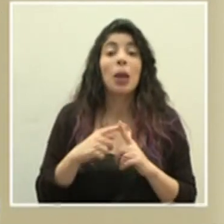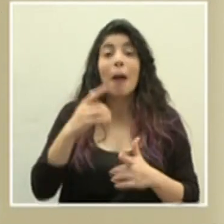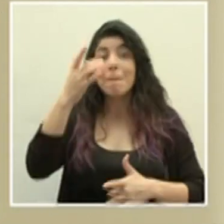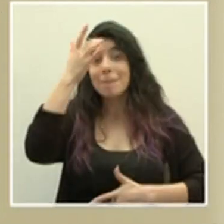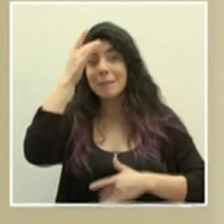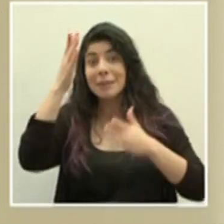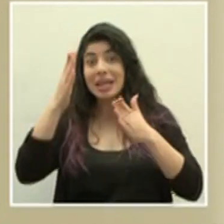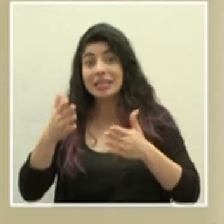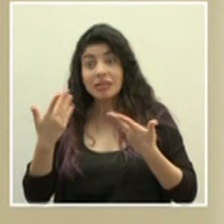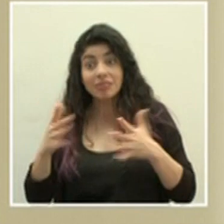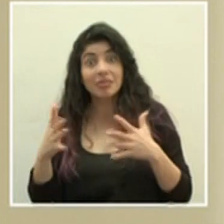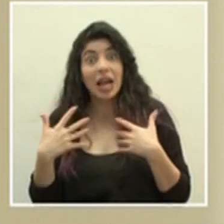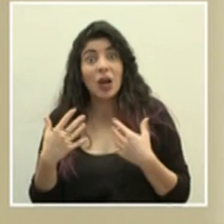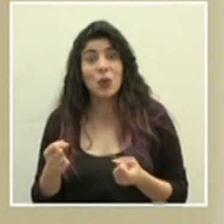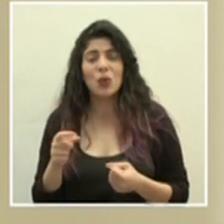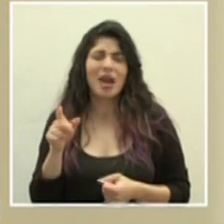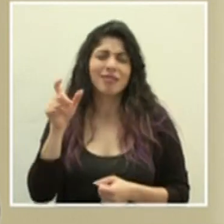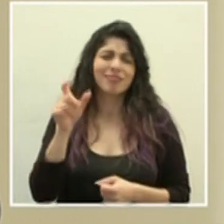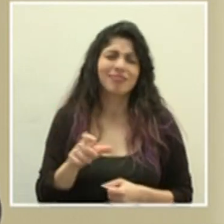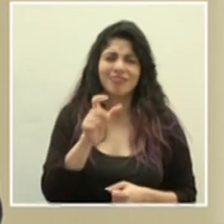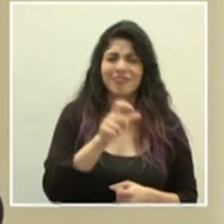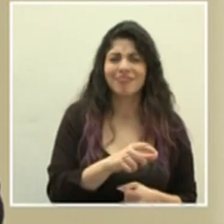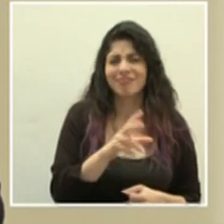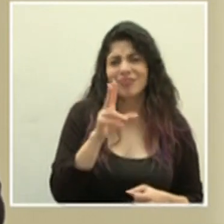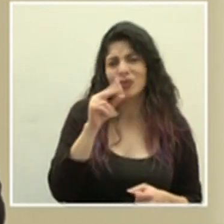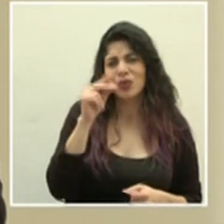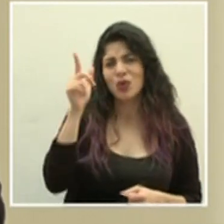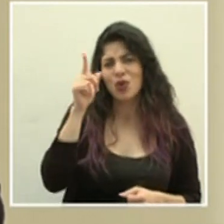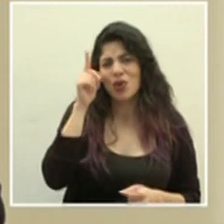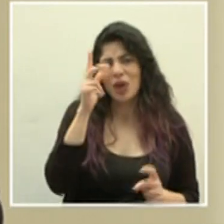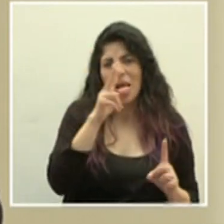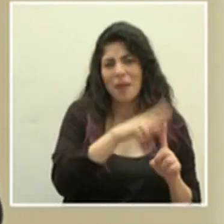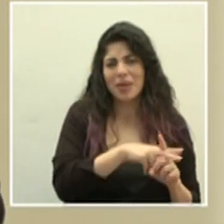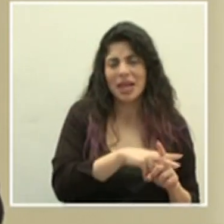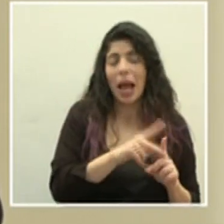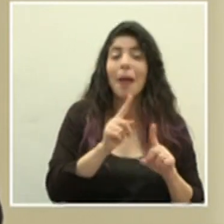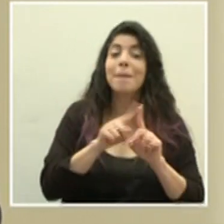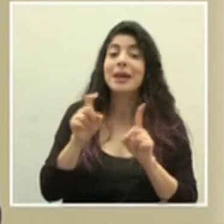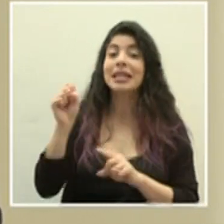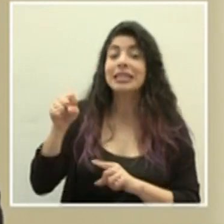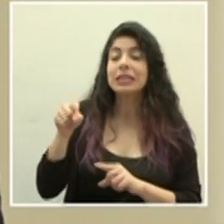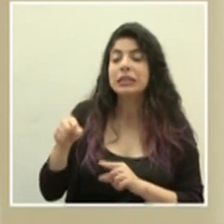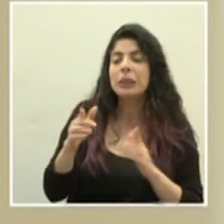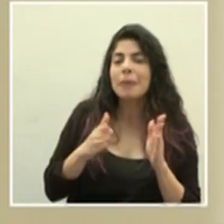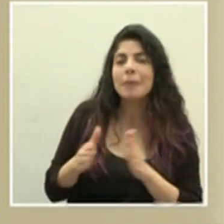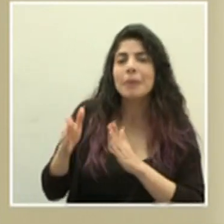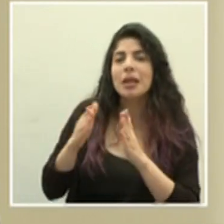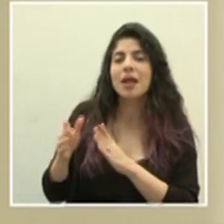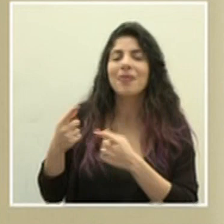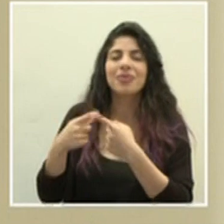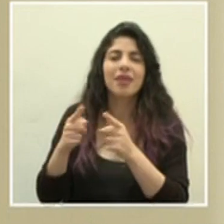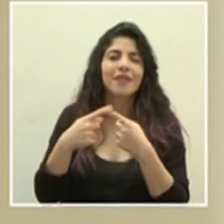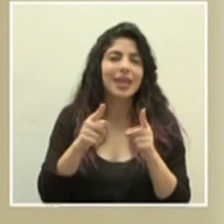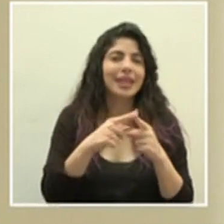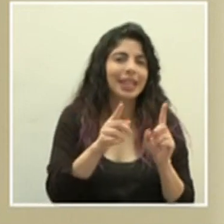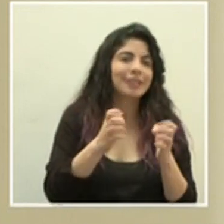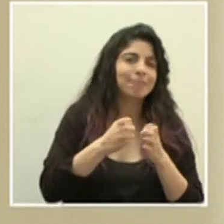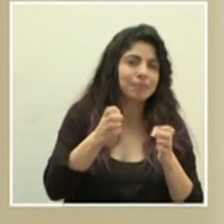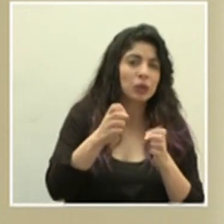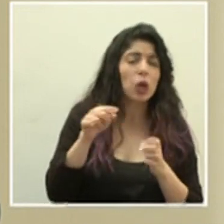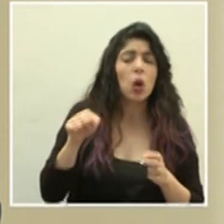que ya se recuperaron no tienen en realidad mayor sentido hacerlas, pero sí se está planeando en diferentes estrategias. Se